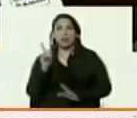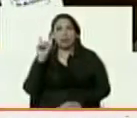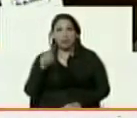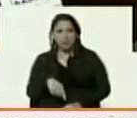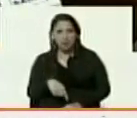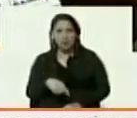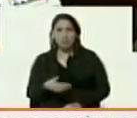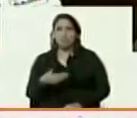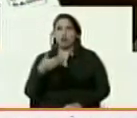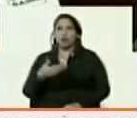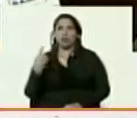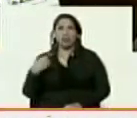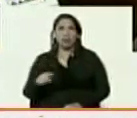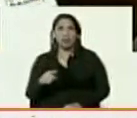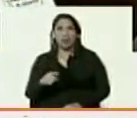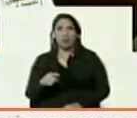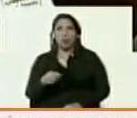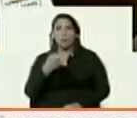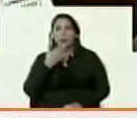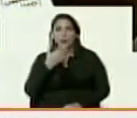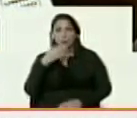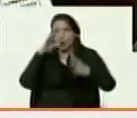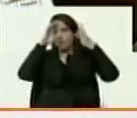importante, tenemos casos que están en las embajadas,